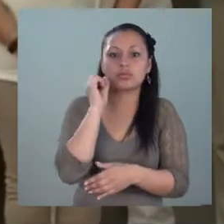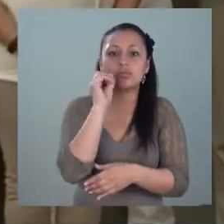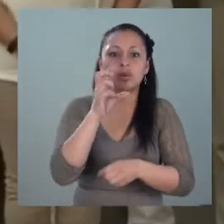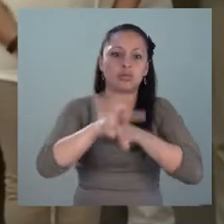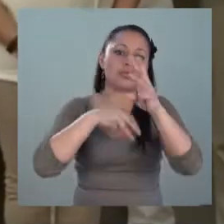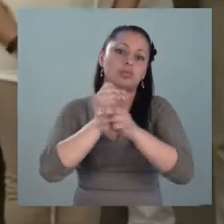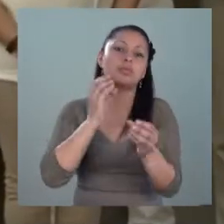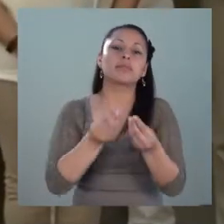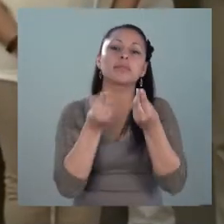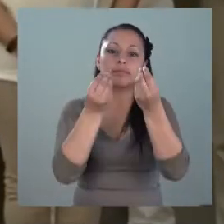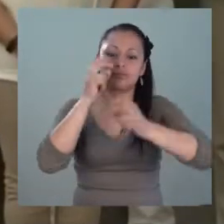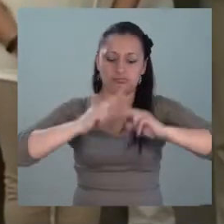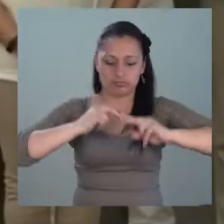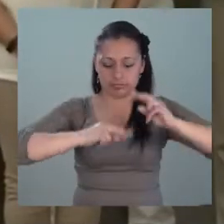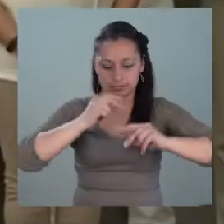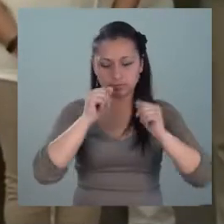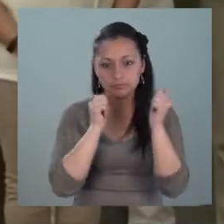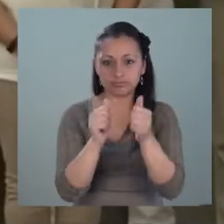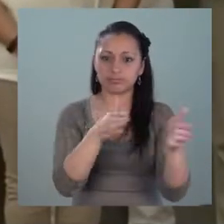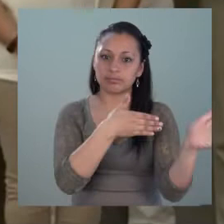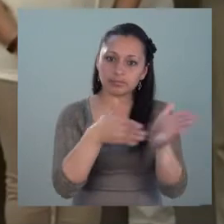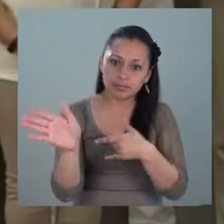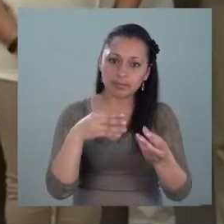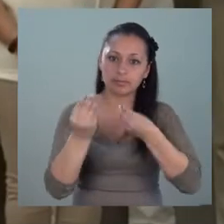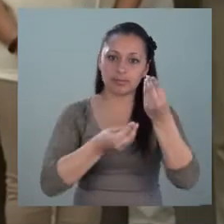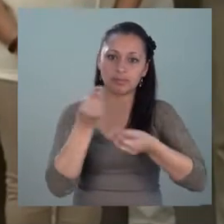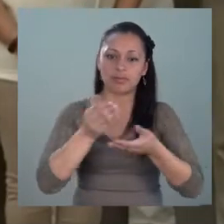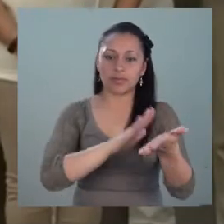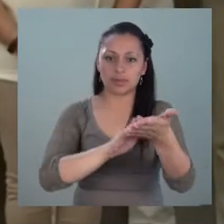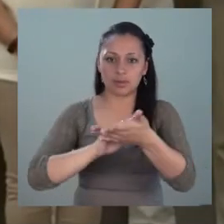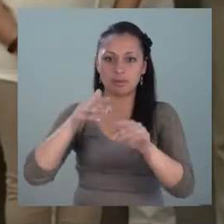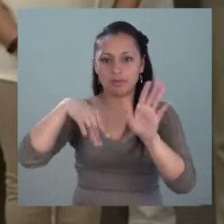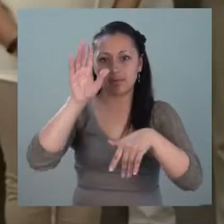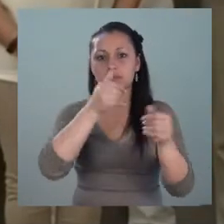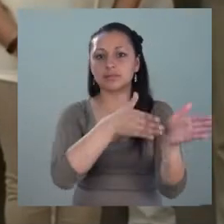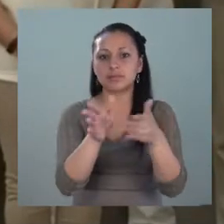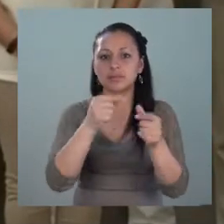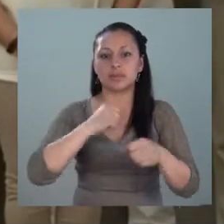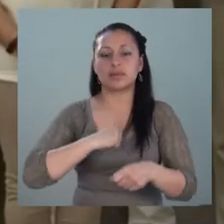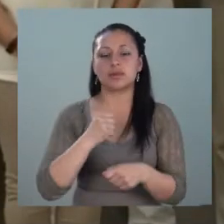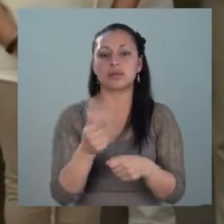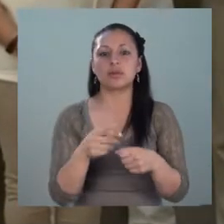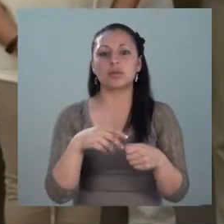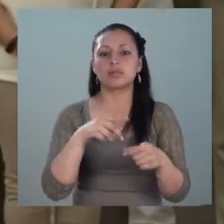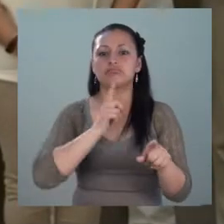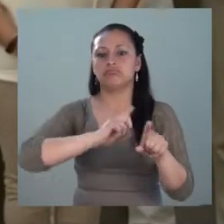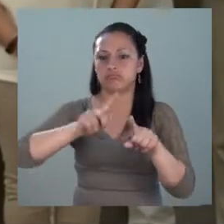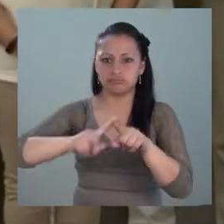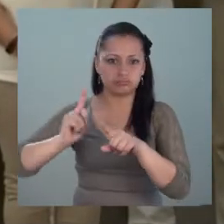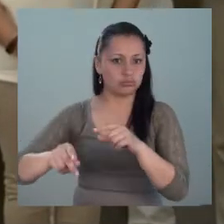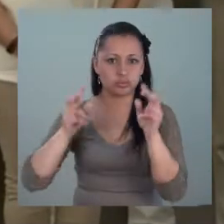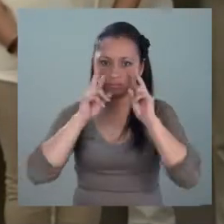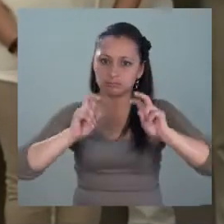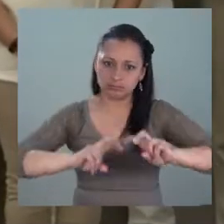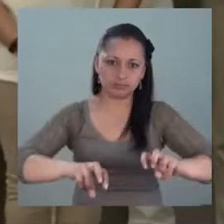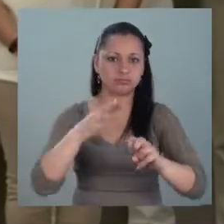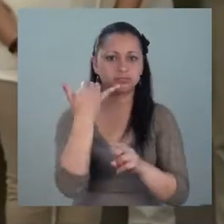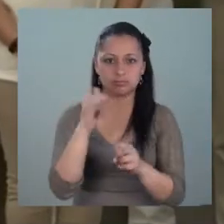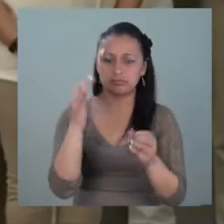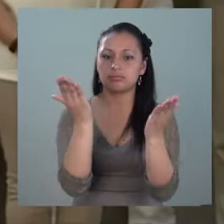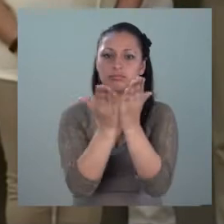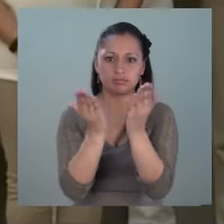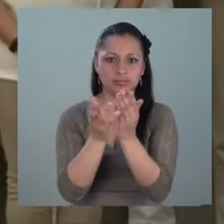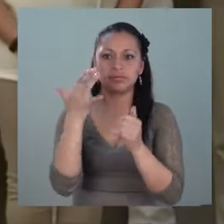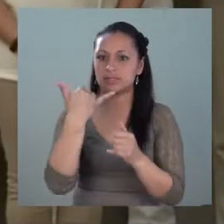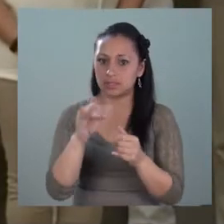para estructurar bien este plan. Este plan además cuenta con varios de los estudios que ya